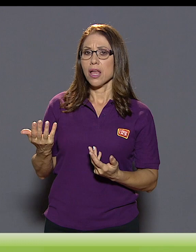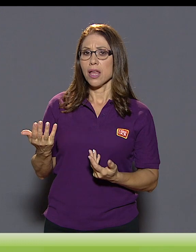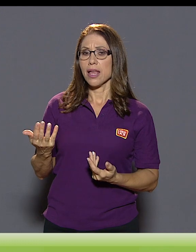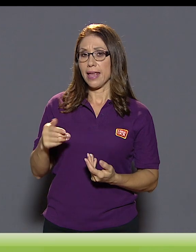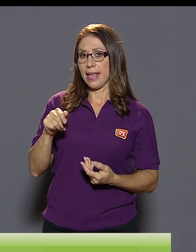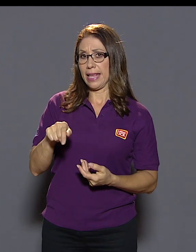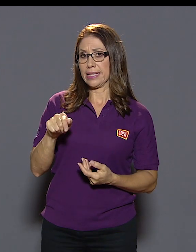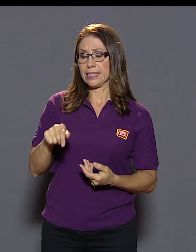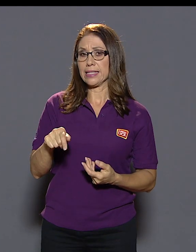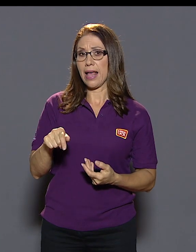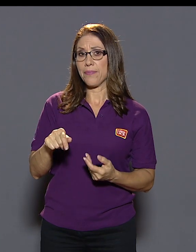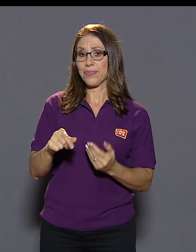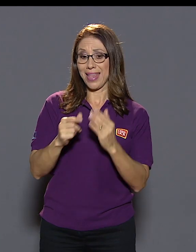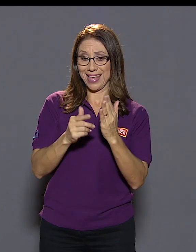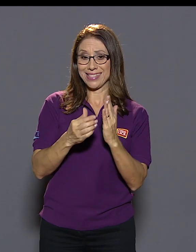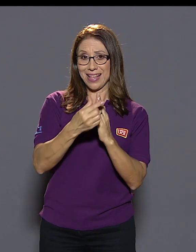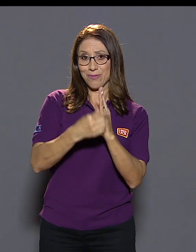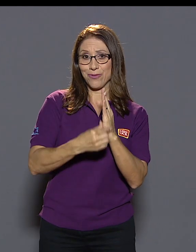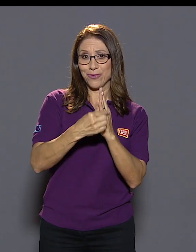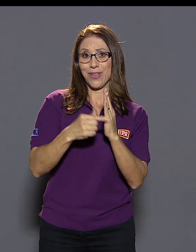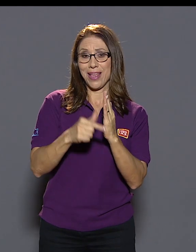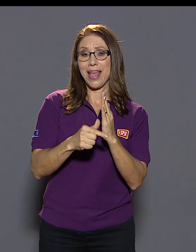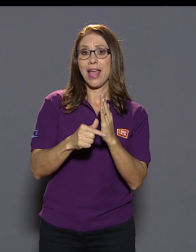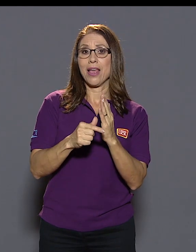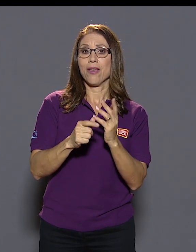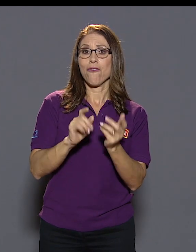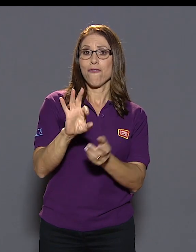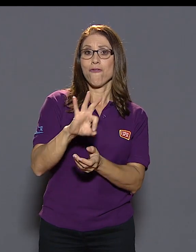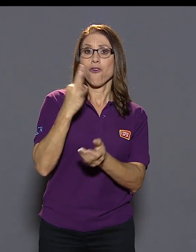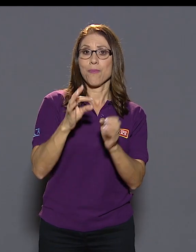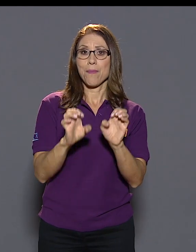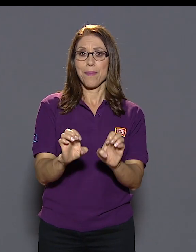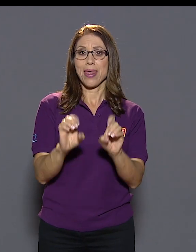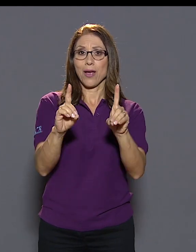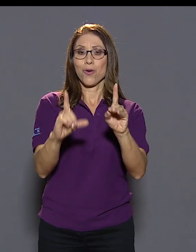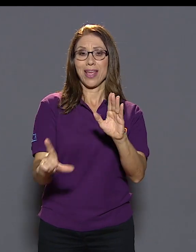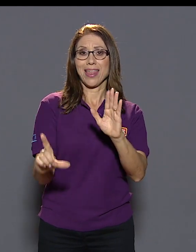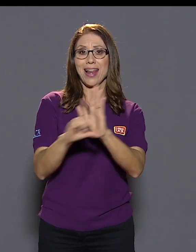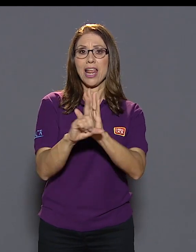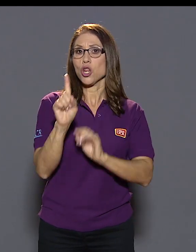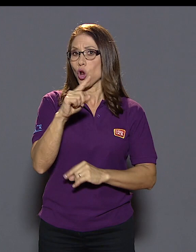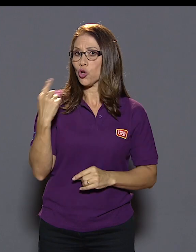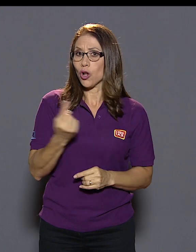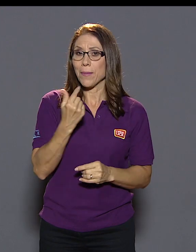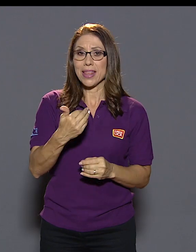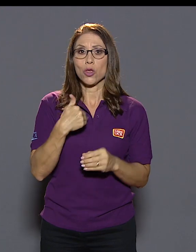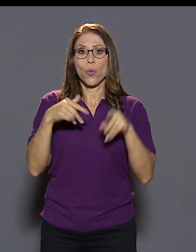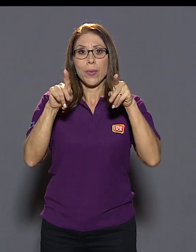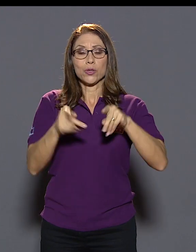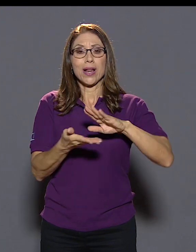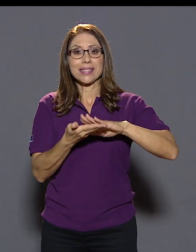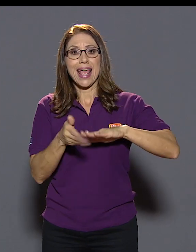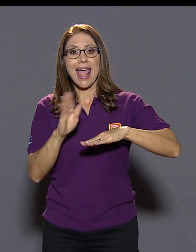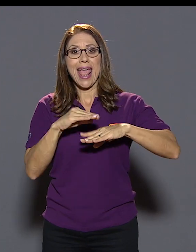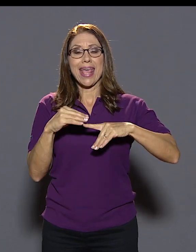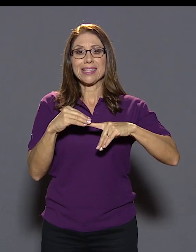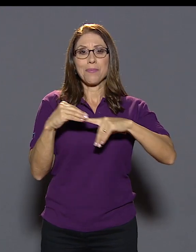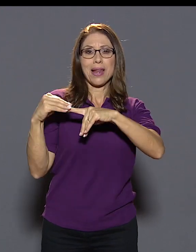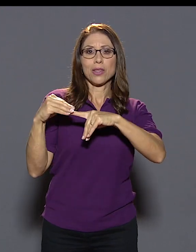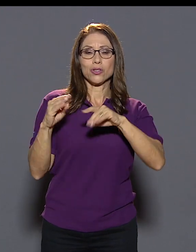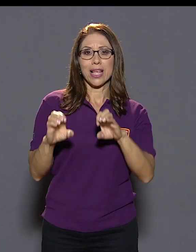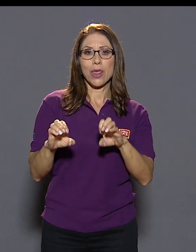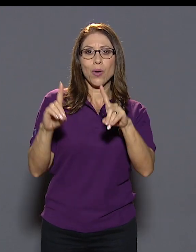decía, esta versión pedagógica no solo contó con expertos en educación popular, como usted